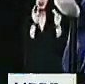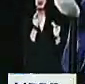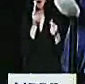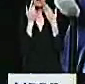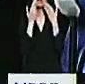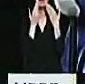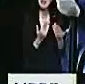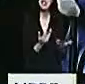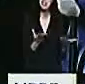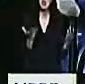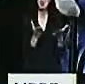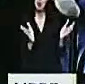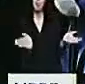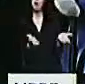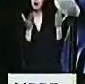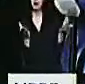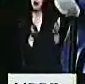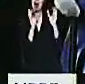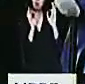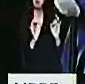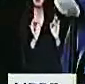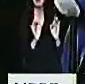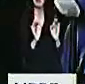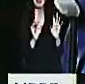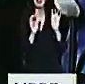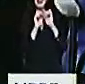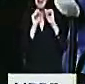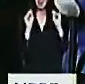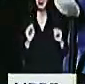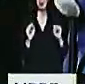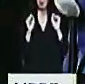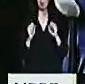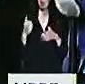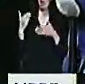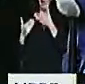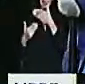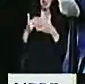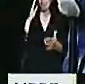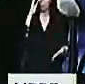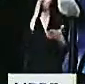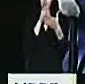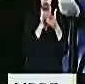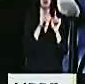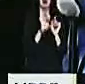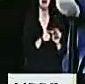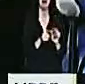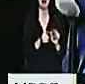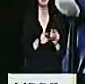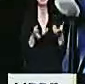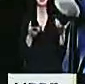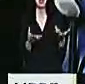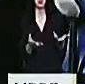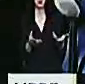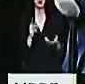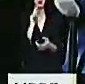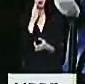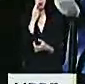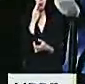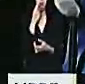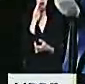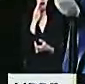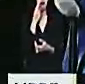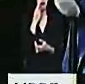cómo ponemos los incentivos correctos de tal manera que el sistema se mueva en la dirección que queramos que se mueva. Esto, por supuesto,